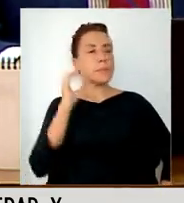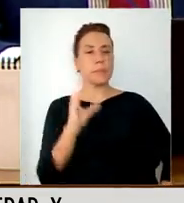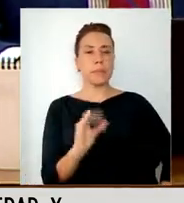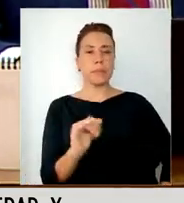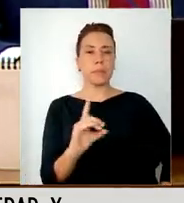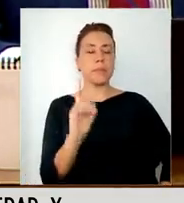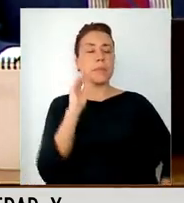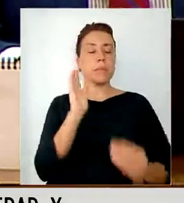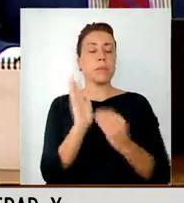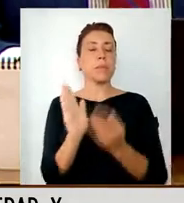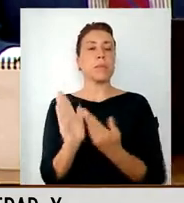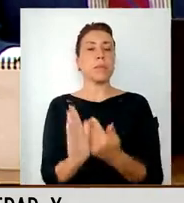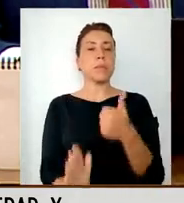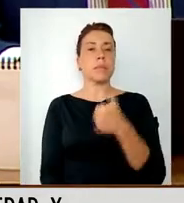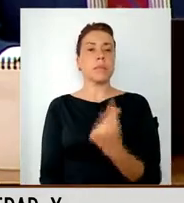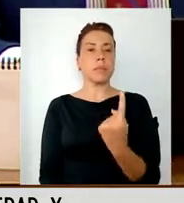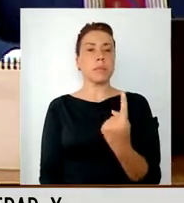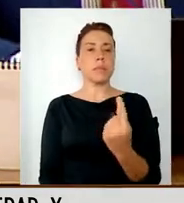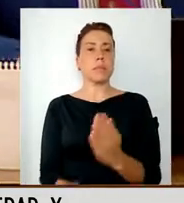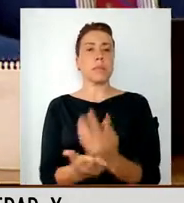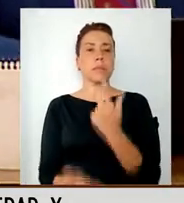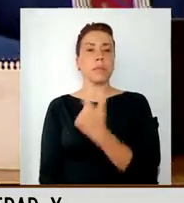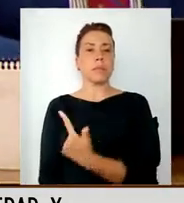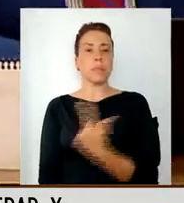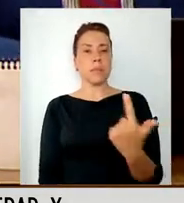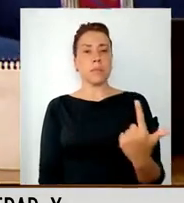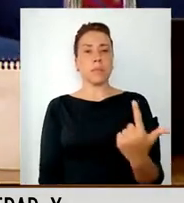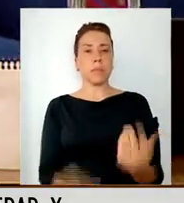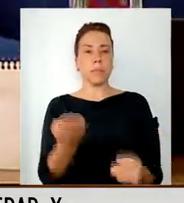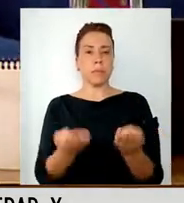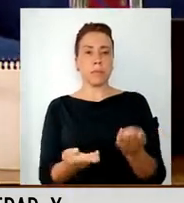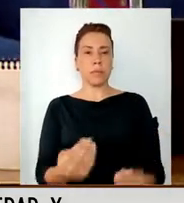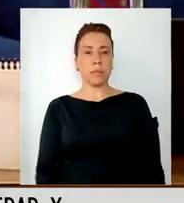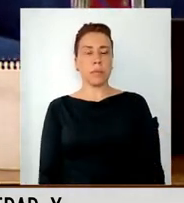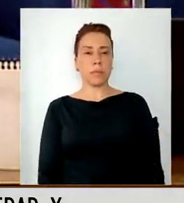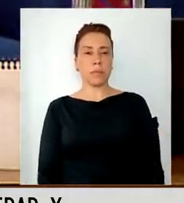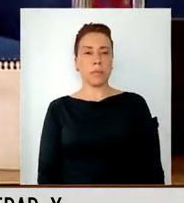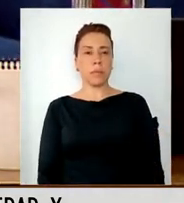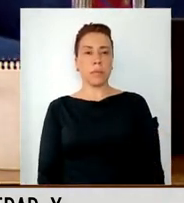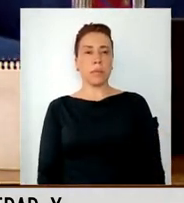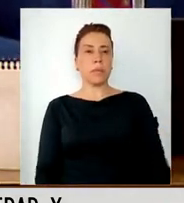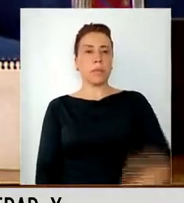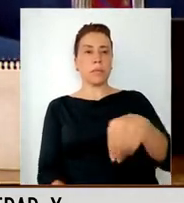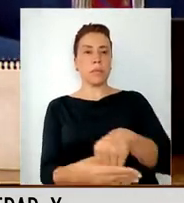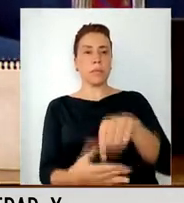páginas 61 77 del Comparado en votación